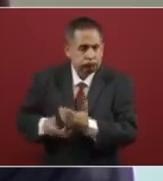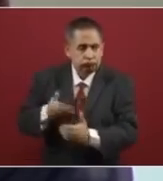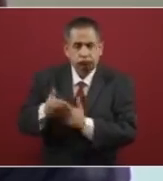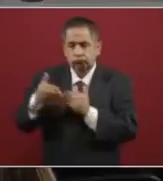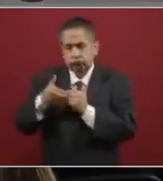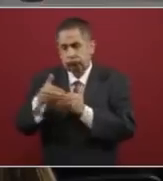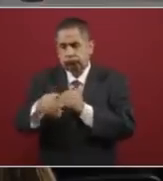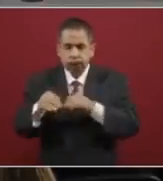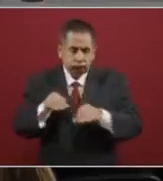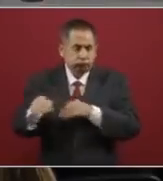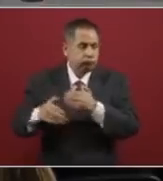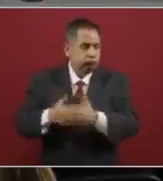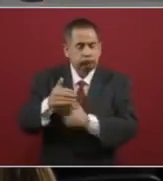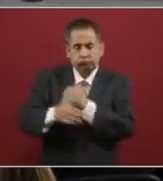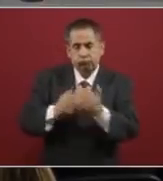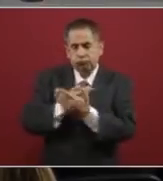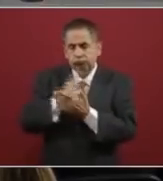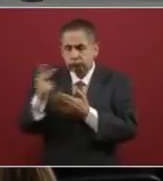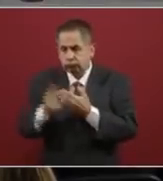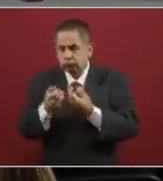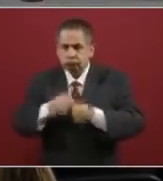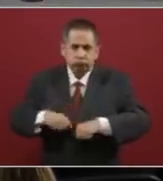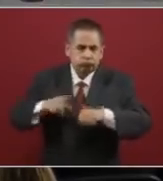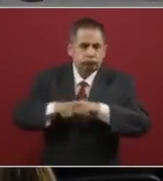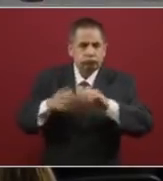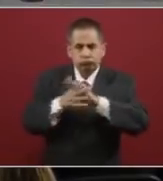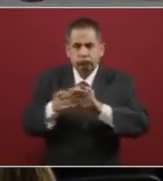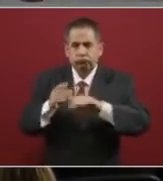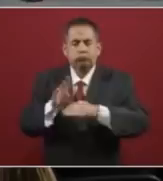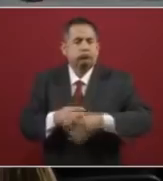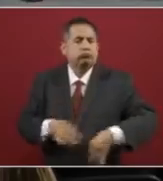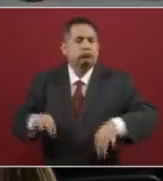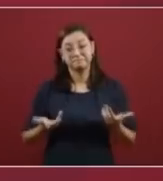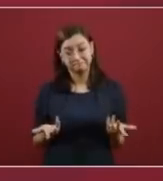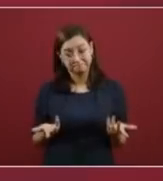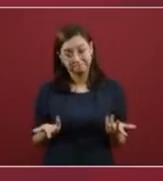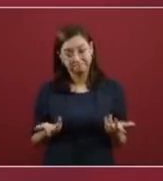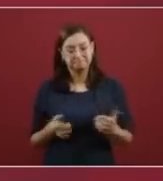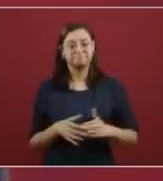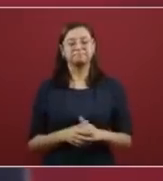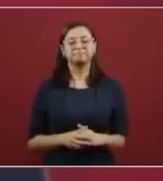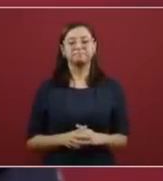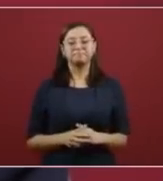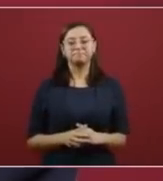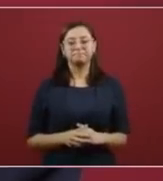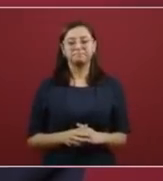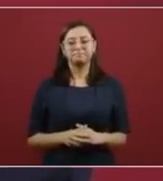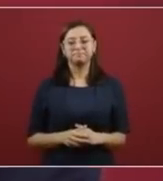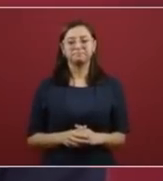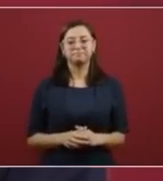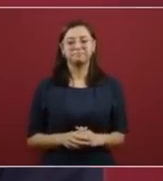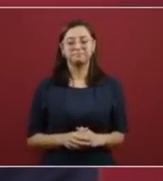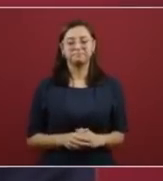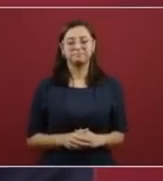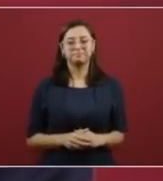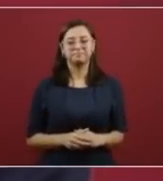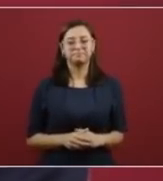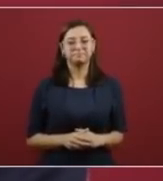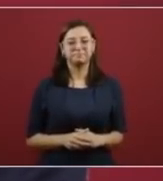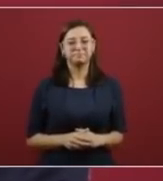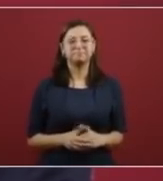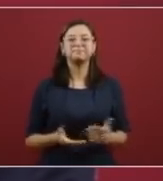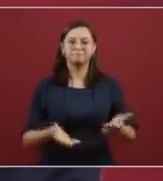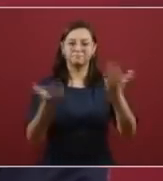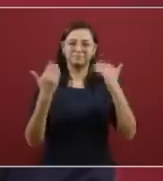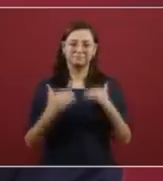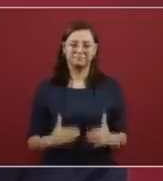estas cuestiones de los programas sociales y los proyectos prioritarios de desarrollo. Asimismo, en conferencia de prensa este 15 de abril, el